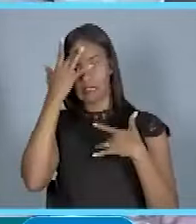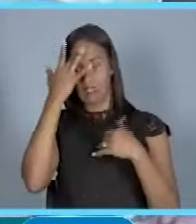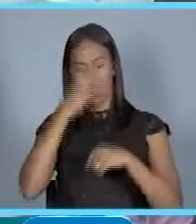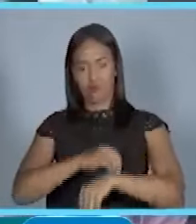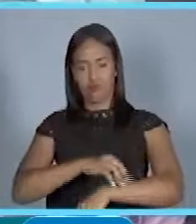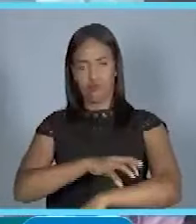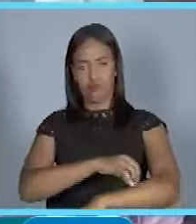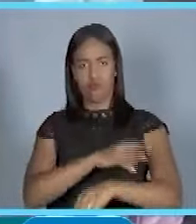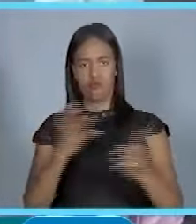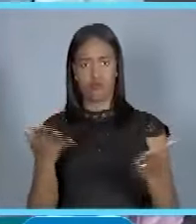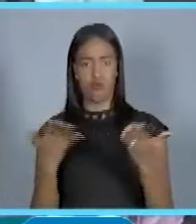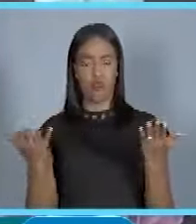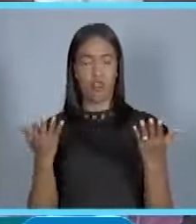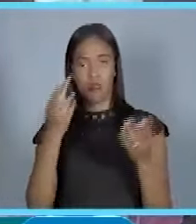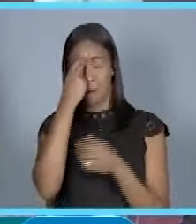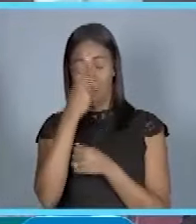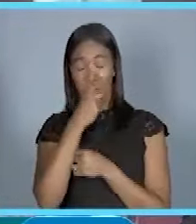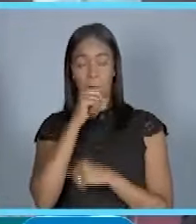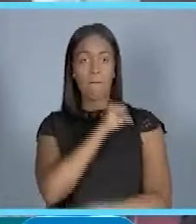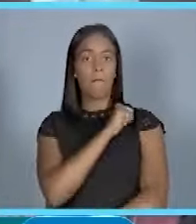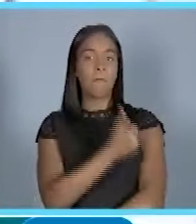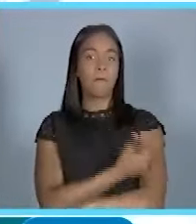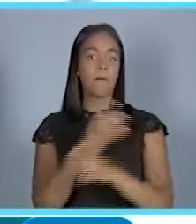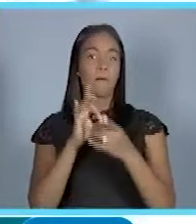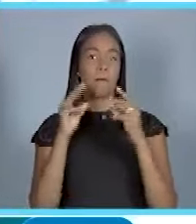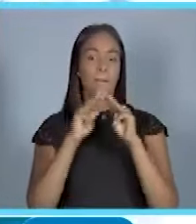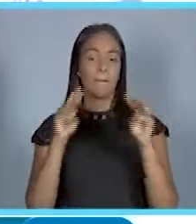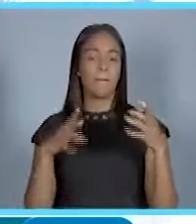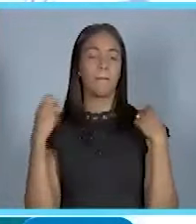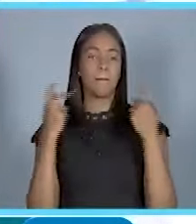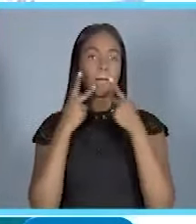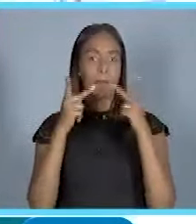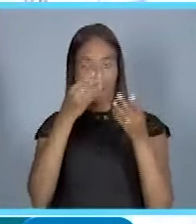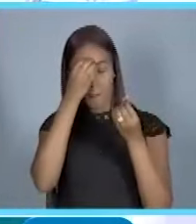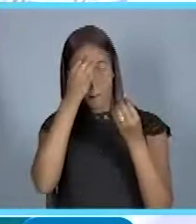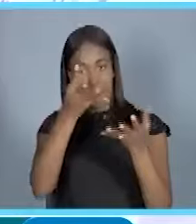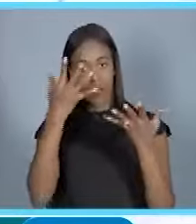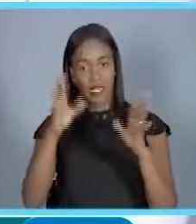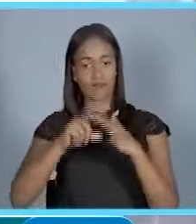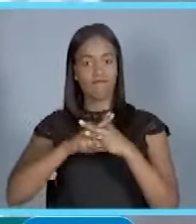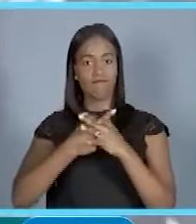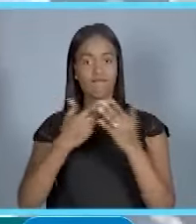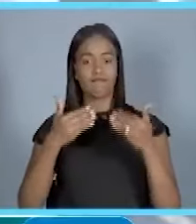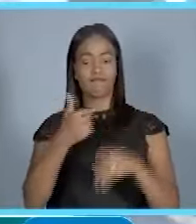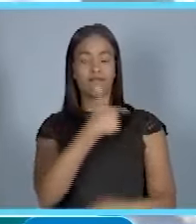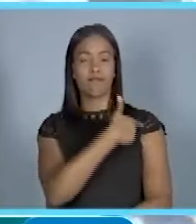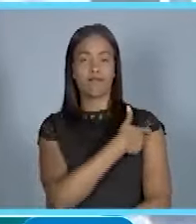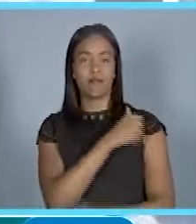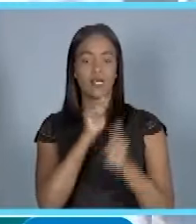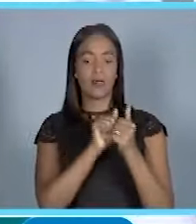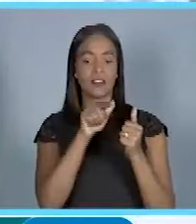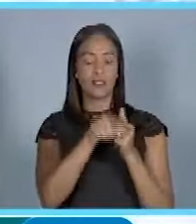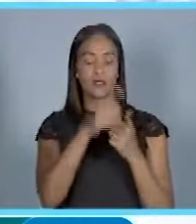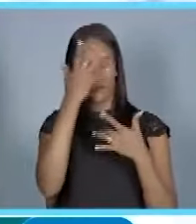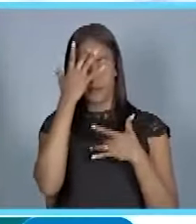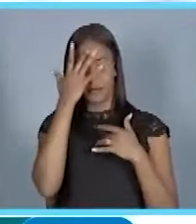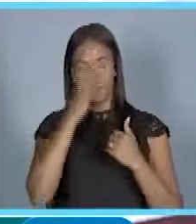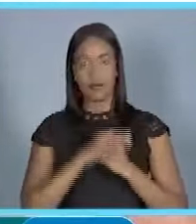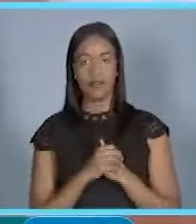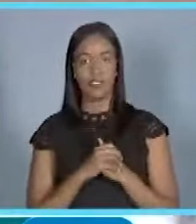en el país, las autoridades del Ministerio de Salud Pública anunciaron el inicio de la vacunación contra este